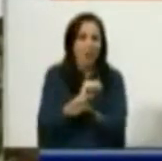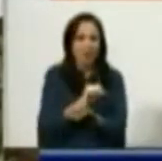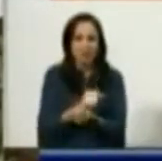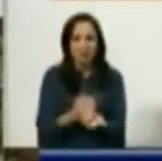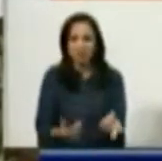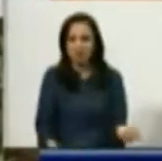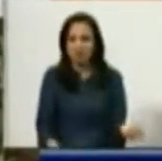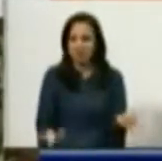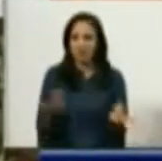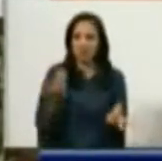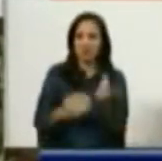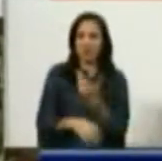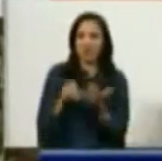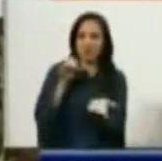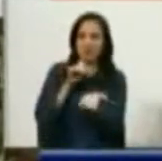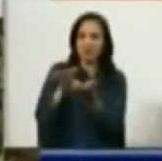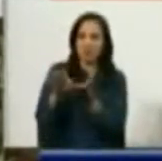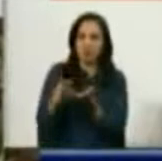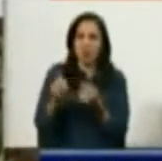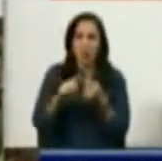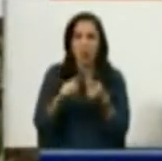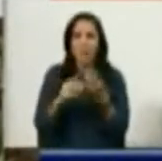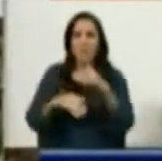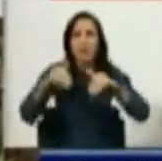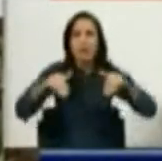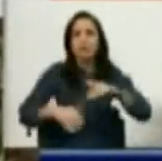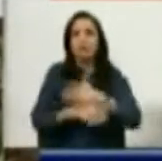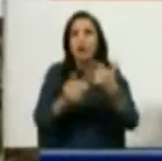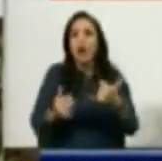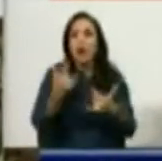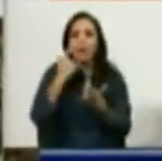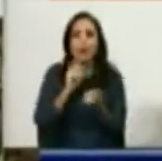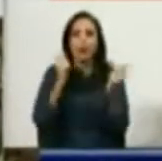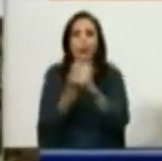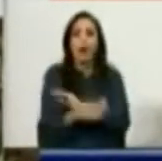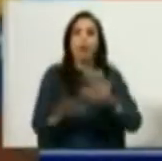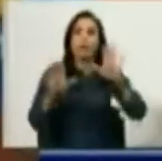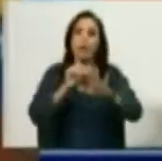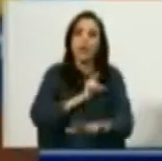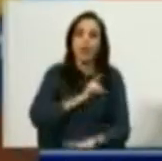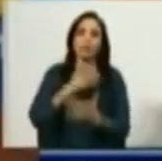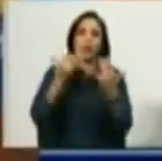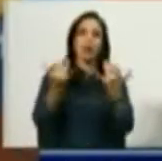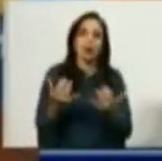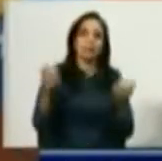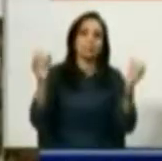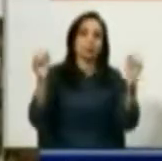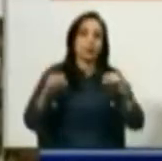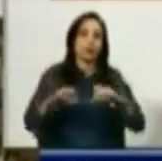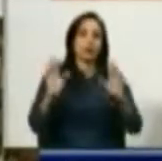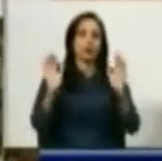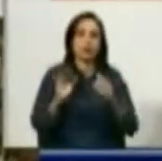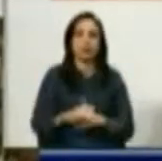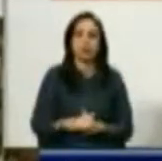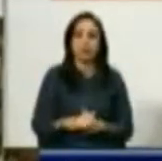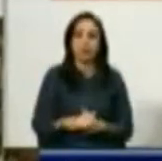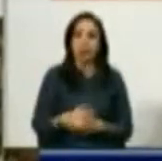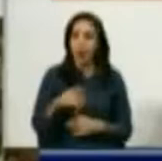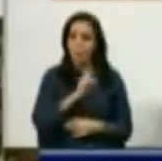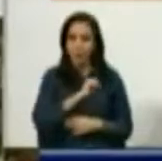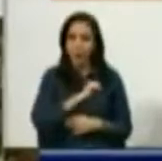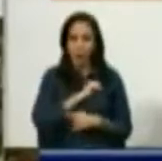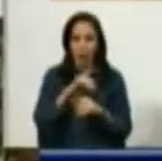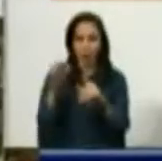ausencia absoluta llamaron elecciones y ahora la cosa sí es el 10 de enero quién les va a creer nos van a meter miedo a